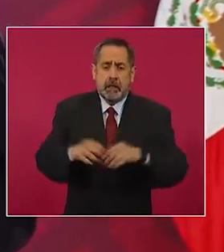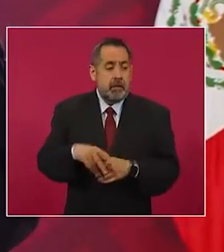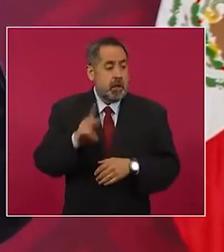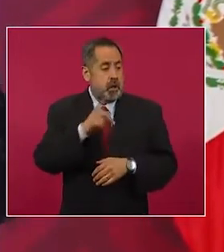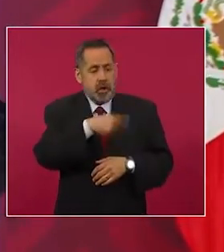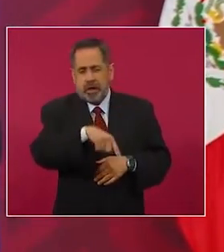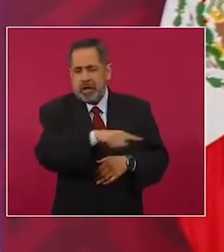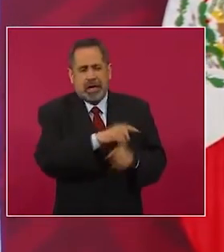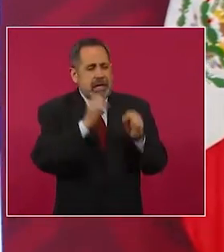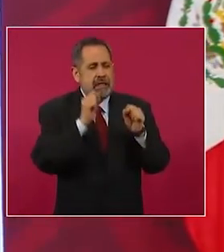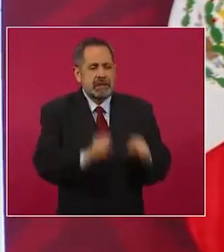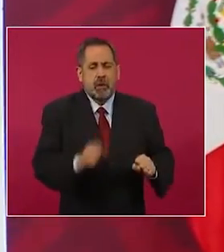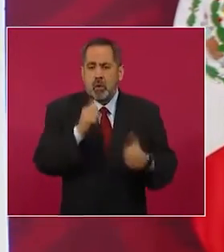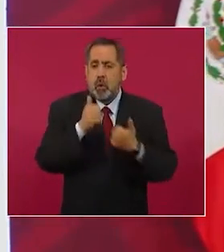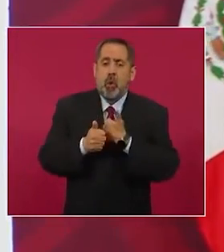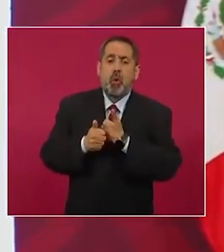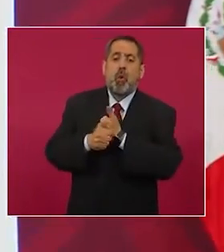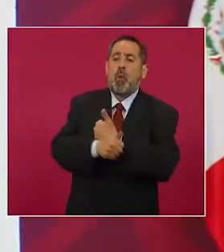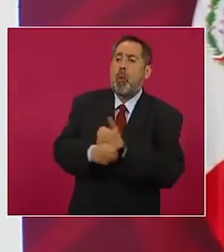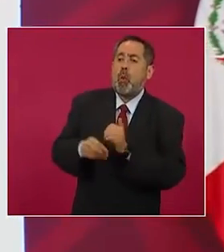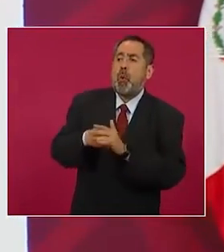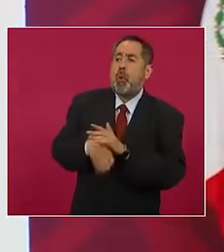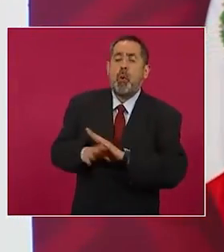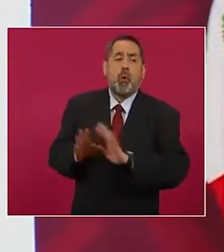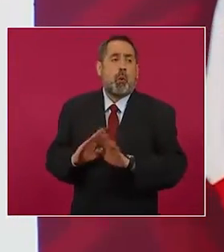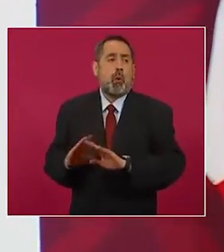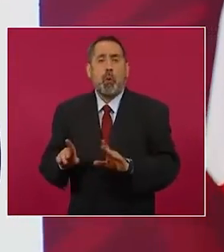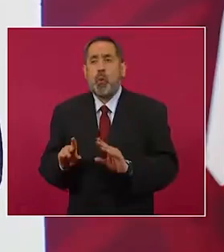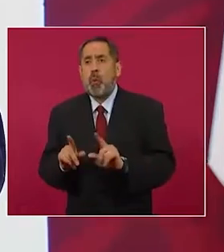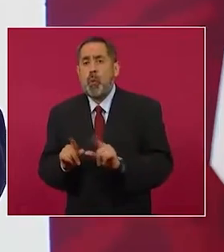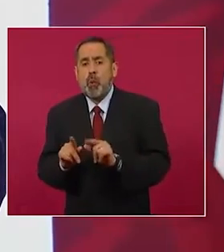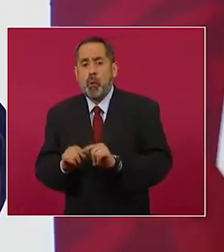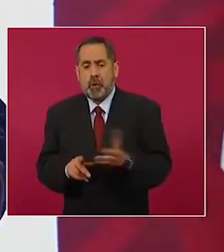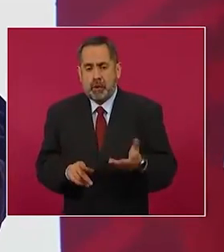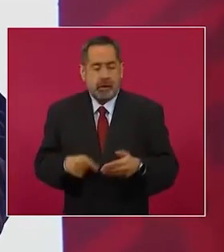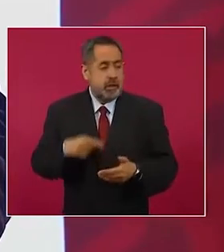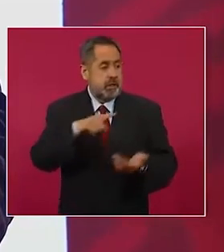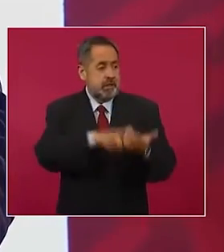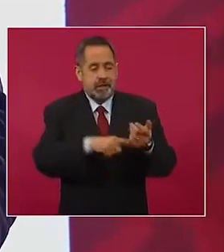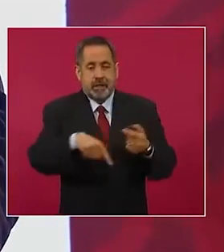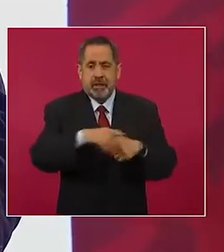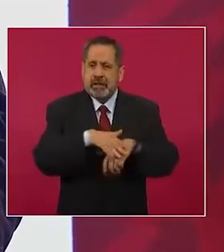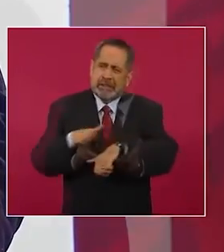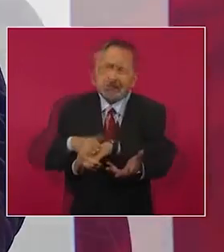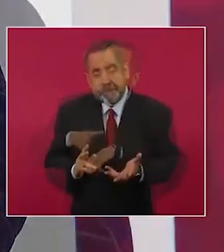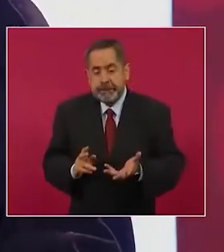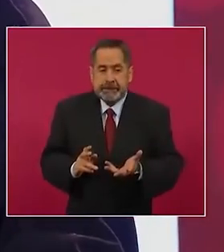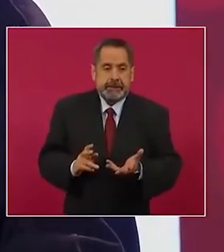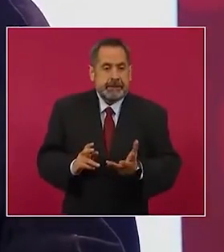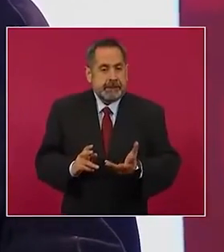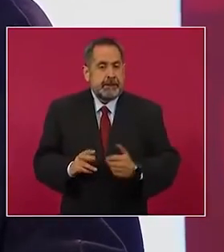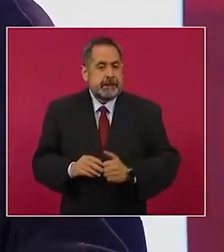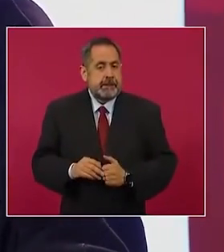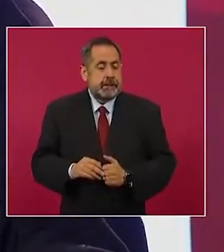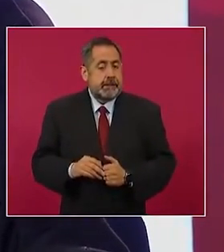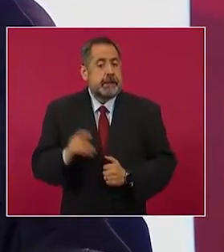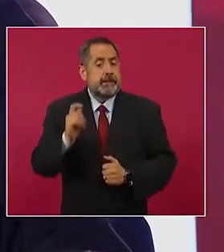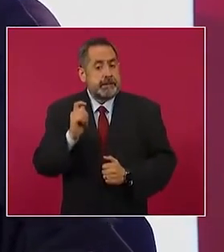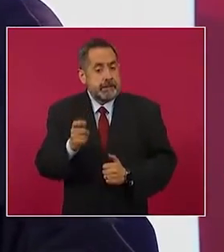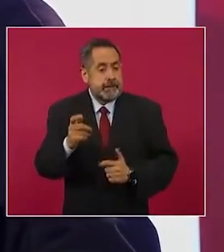los partidos opositores, es lo más probable que llamen a que no vote la gente. Los